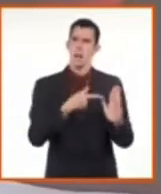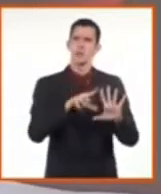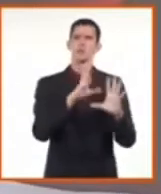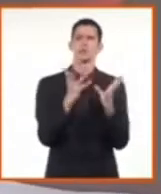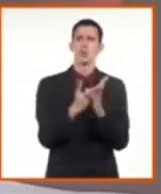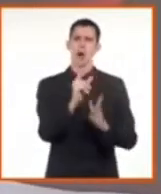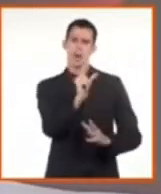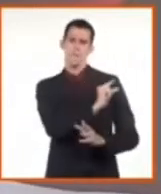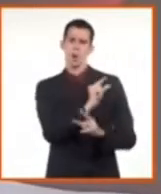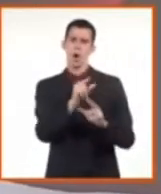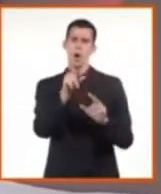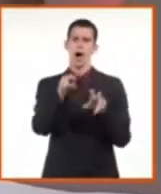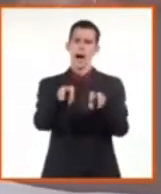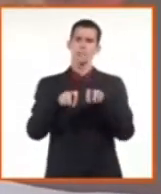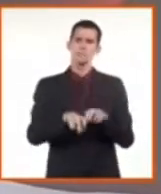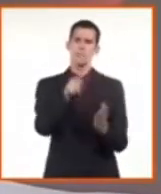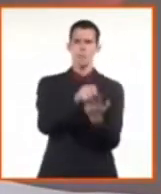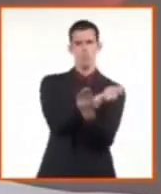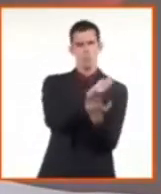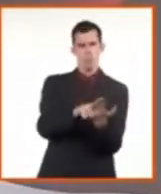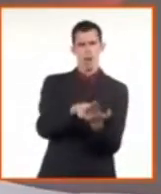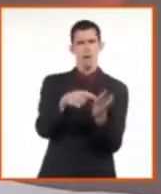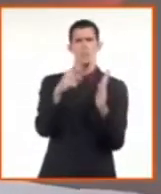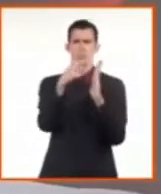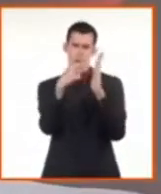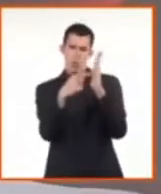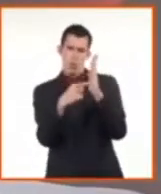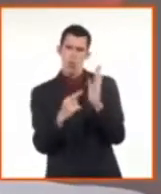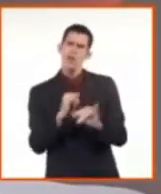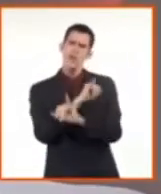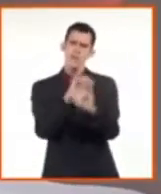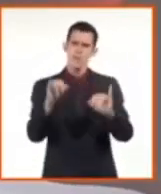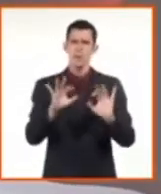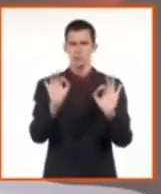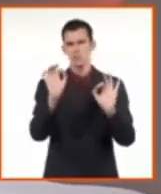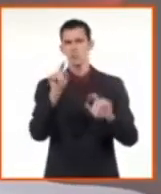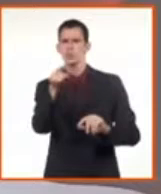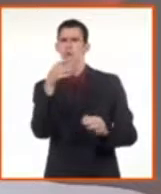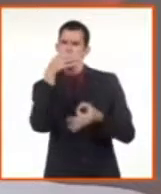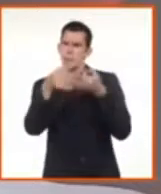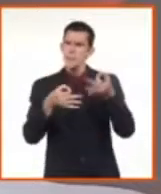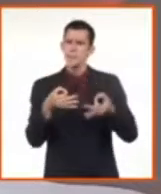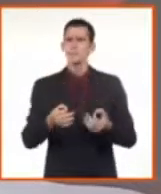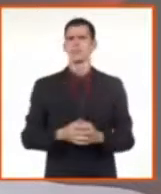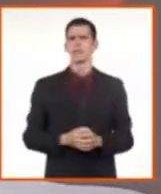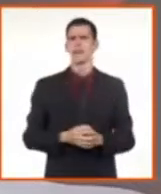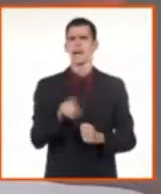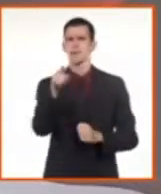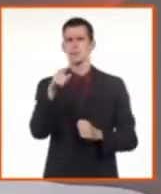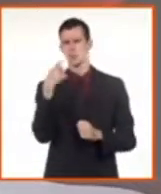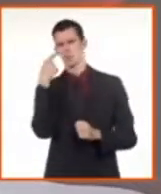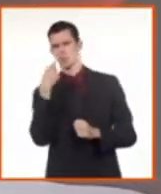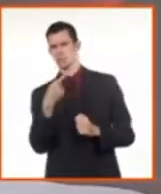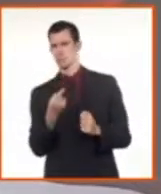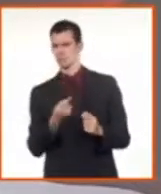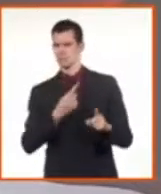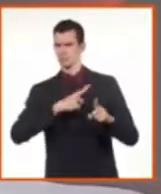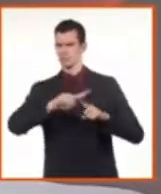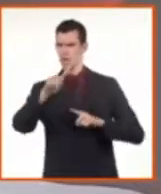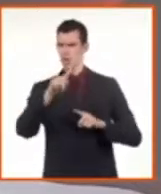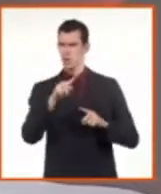sesión de la asamblea nacional del poder popular como tú has referido no deben verse de manera independiente